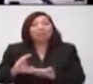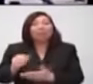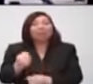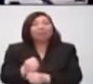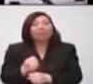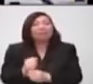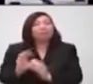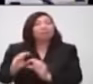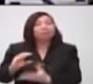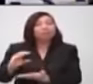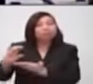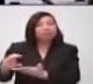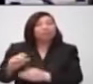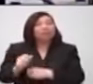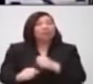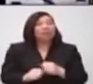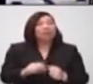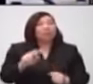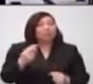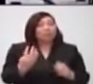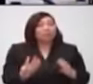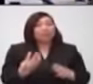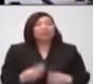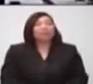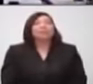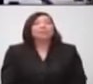que venían desde el año